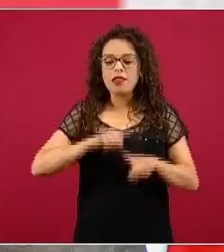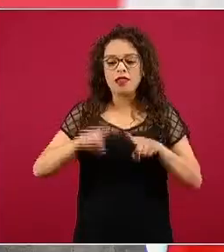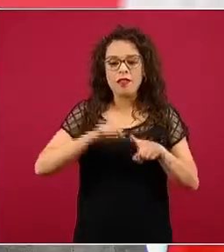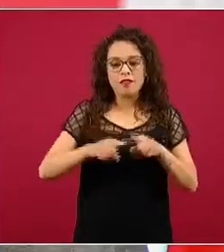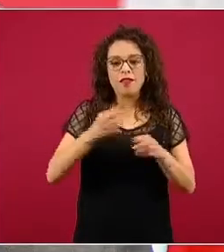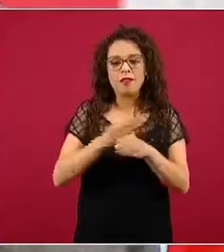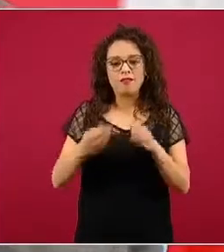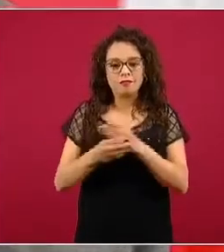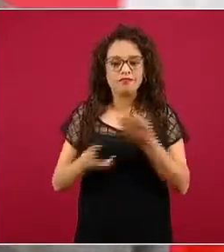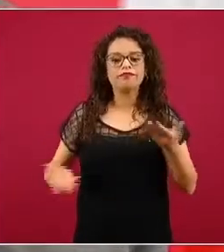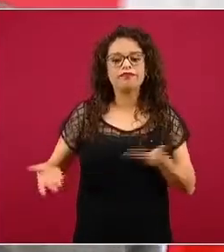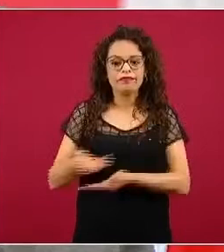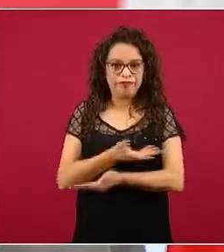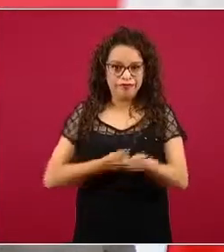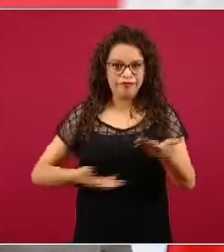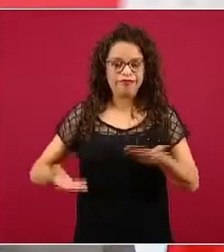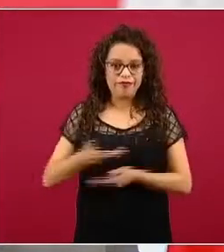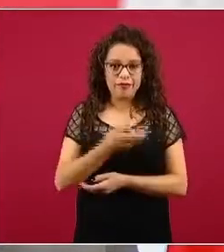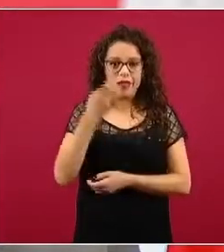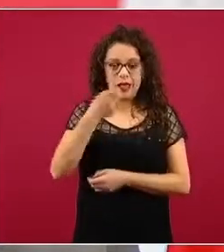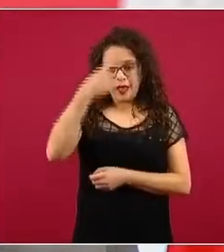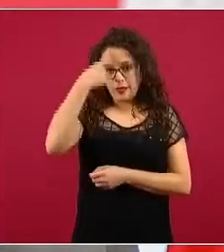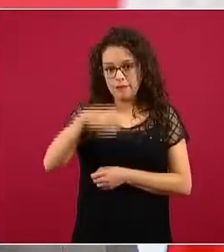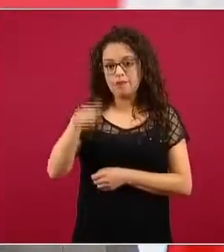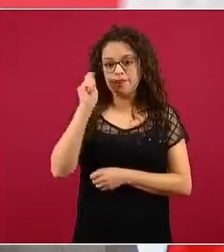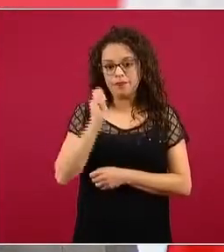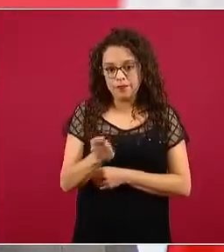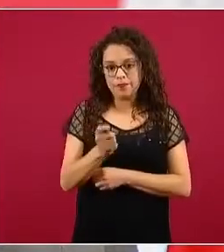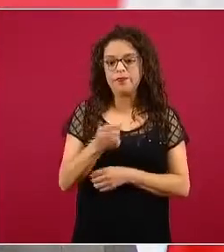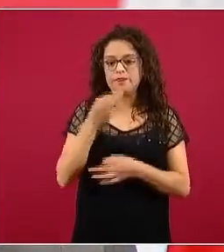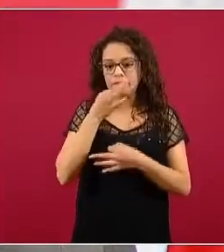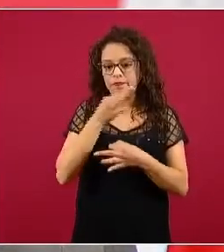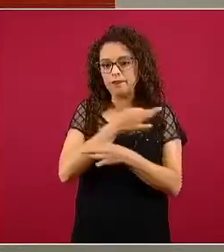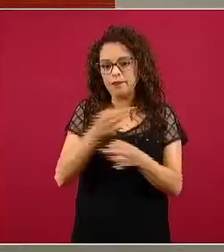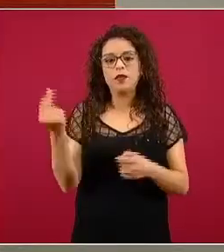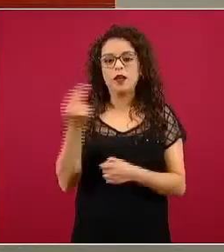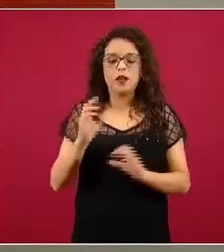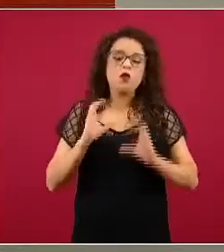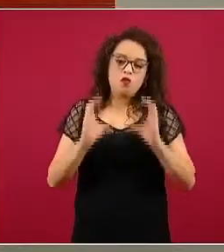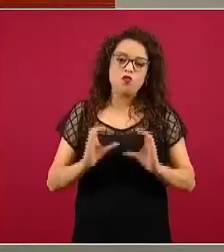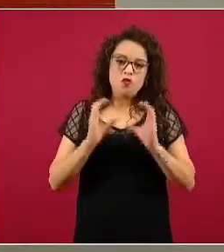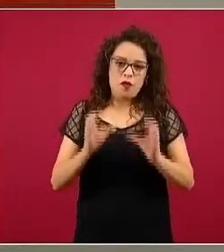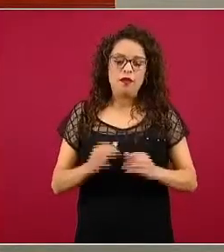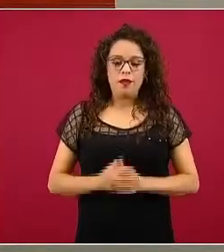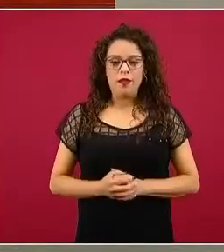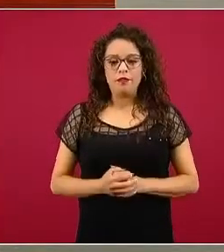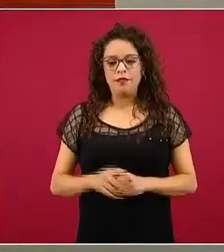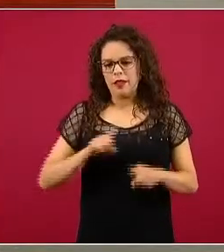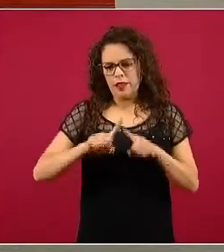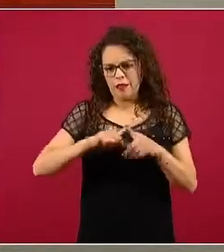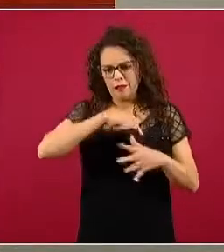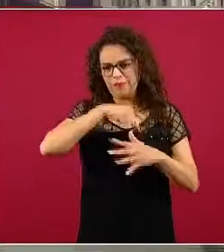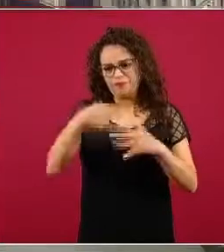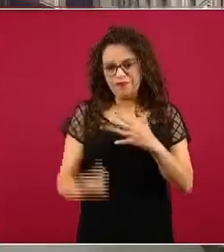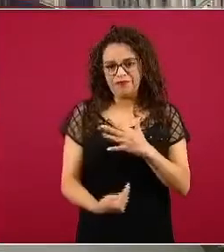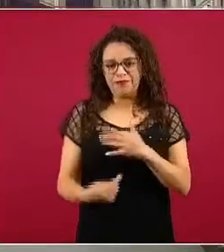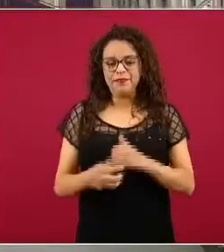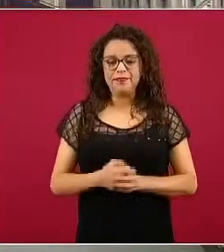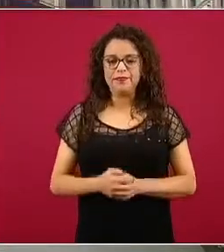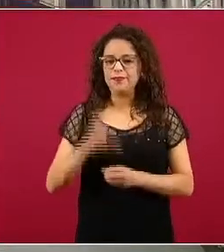hacer un poco estas medidas de sobreoferta, etcétera. Muchas gracias. Por favor.